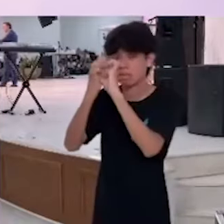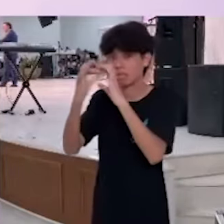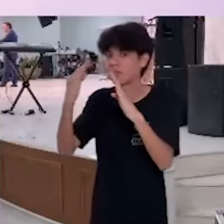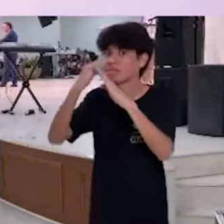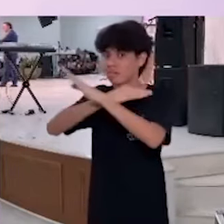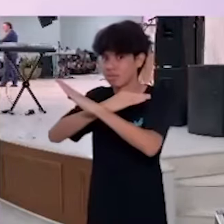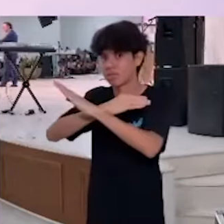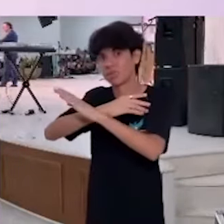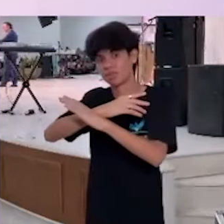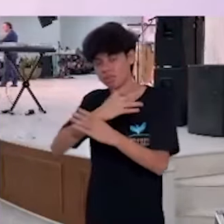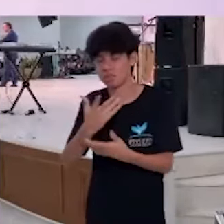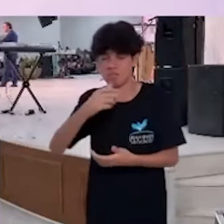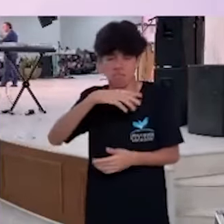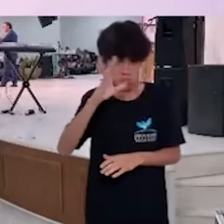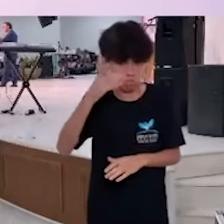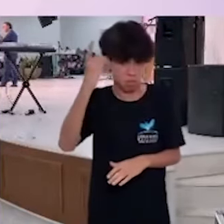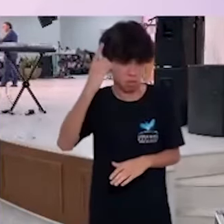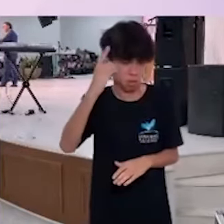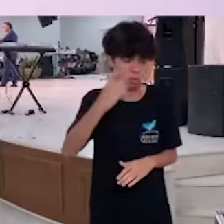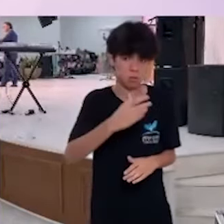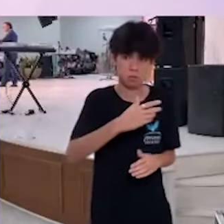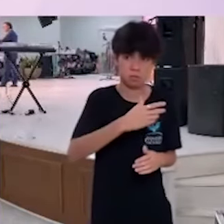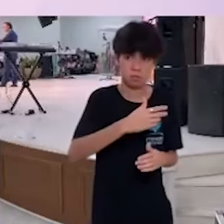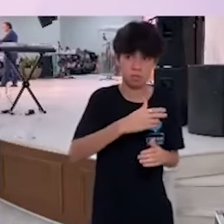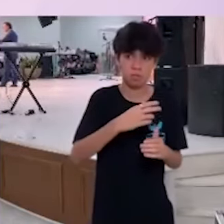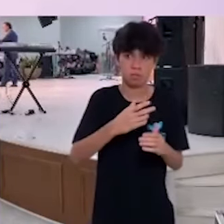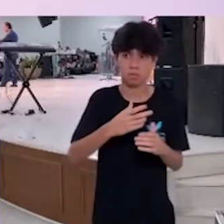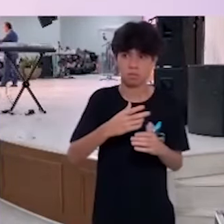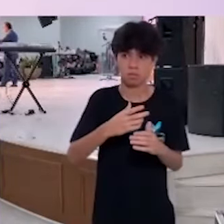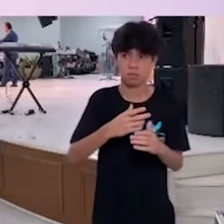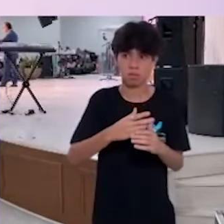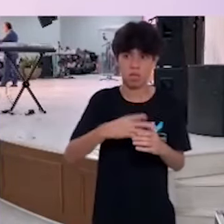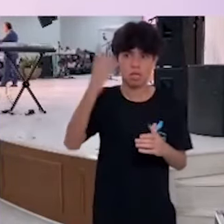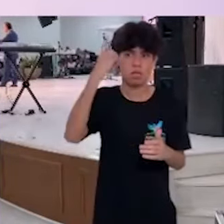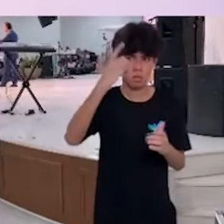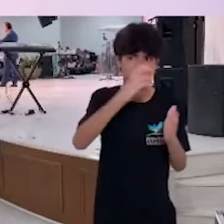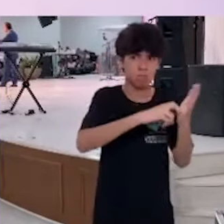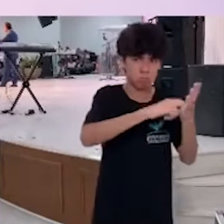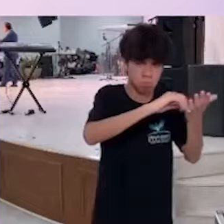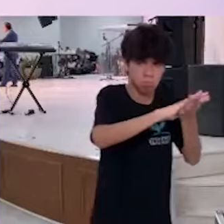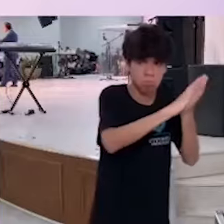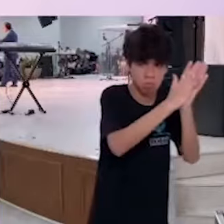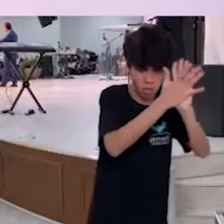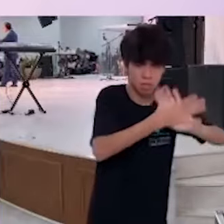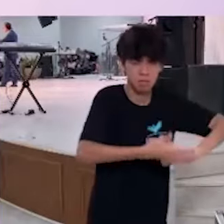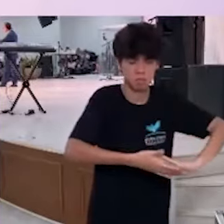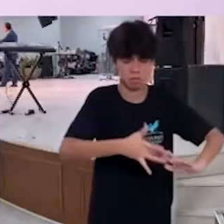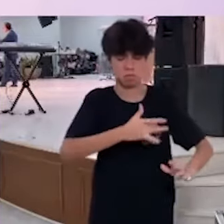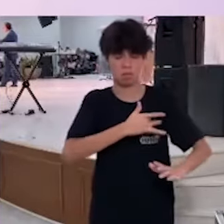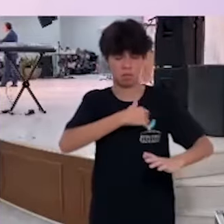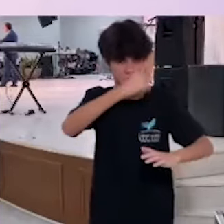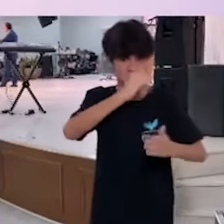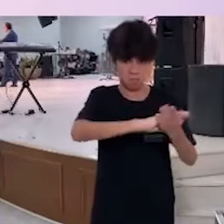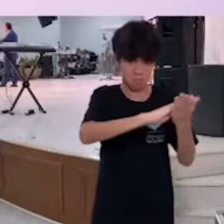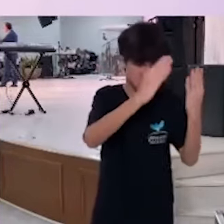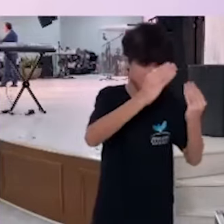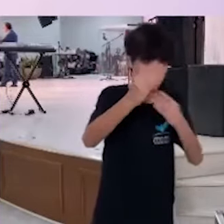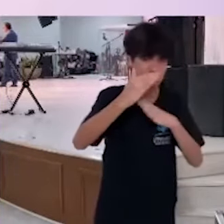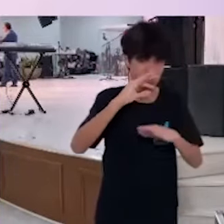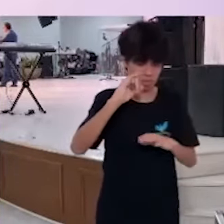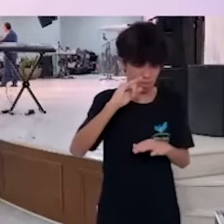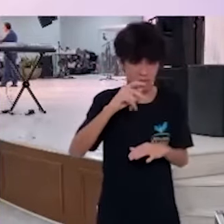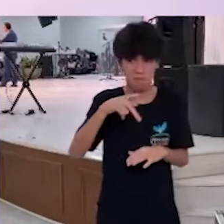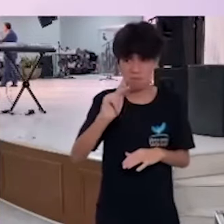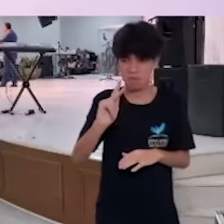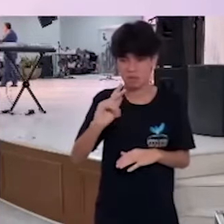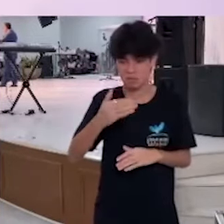Dios lo perdona, porque tenemos a un Dios que perdona. ¿Sí, hermanos? Pero esta falla sí repercute de una